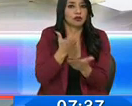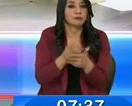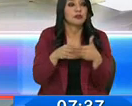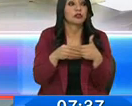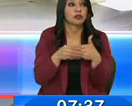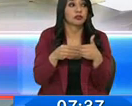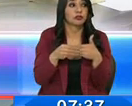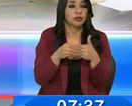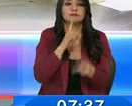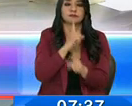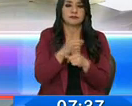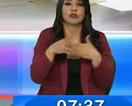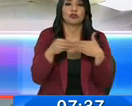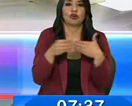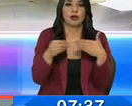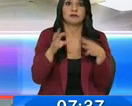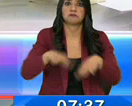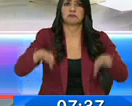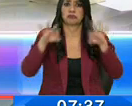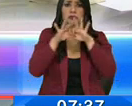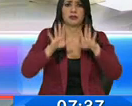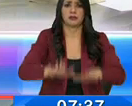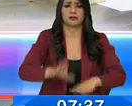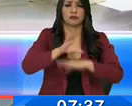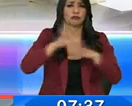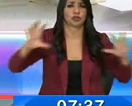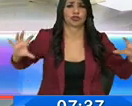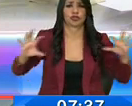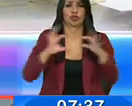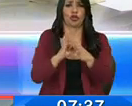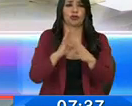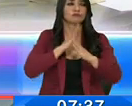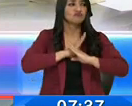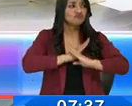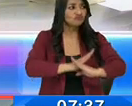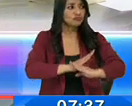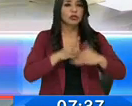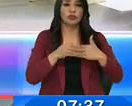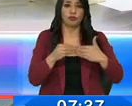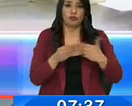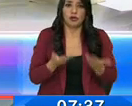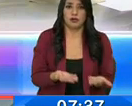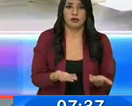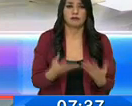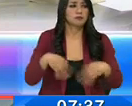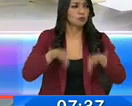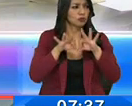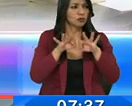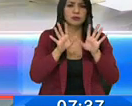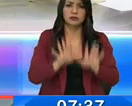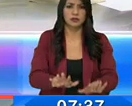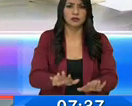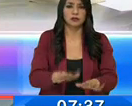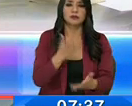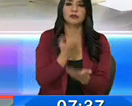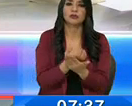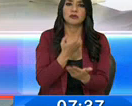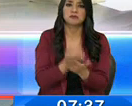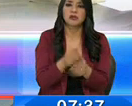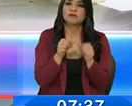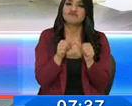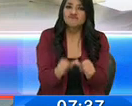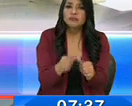creo que tiene que ser nuestra bandera que nos una a todos en la defensa de un tema tan importante como es la